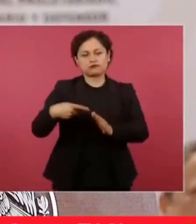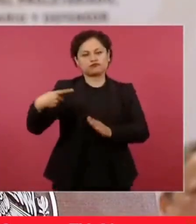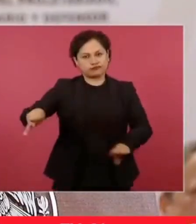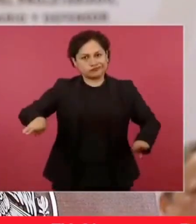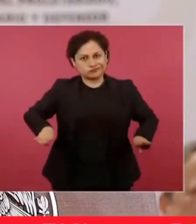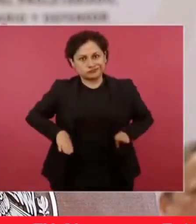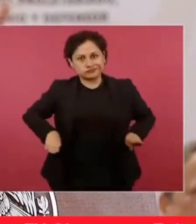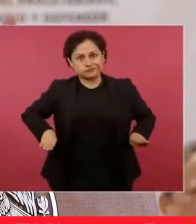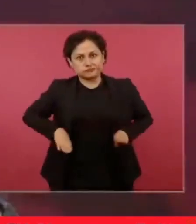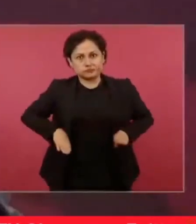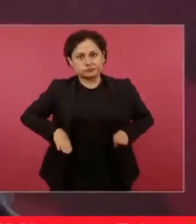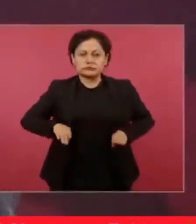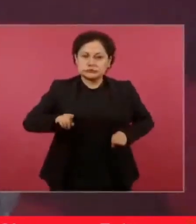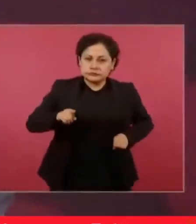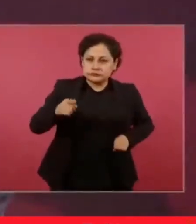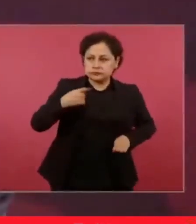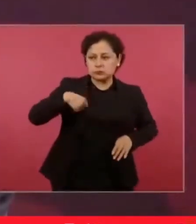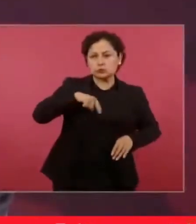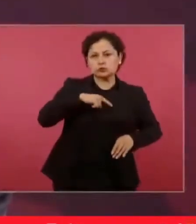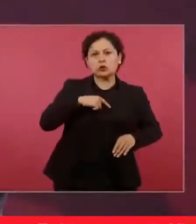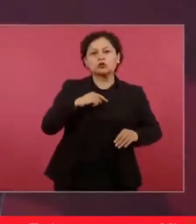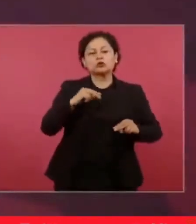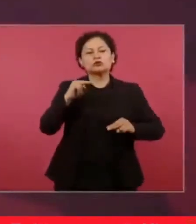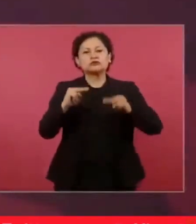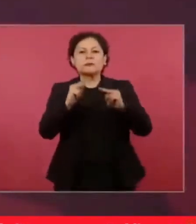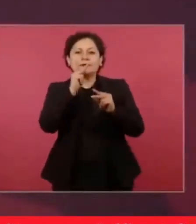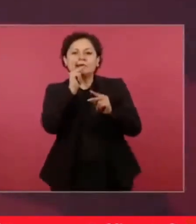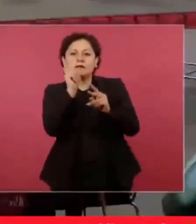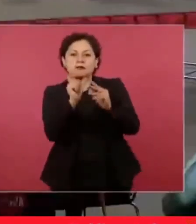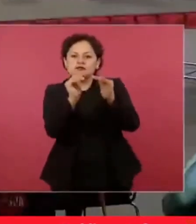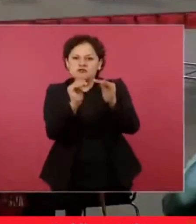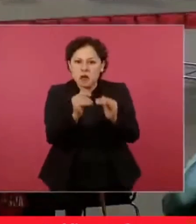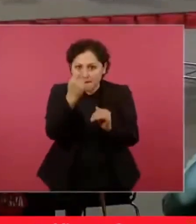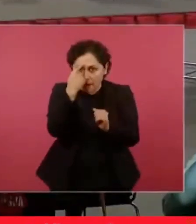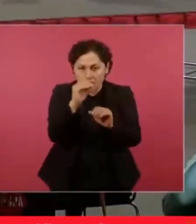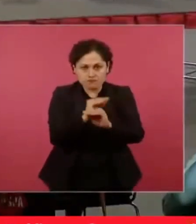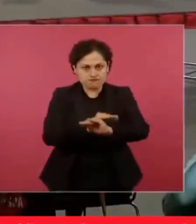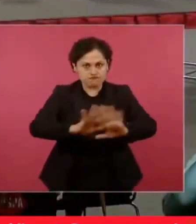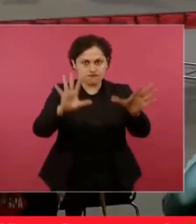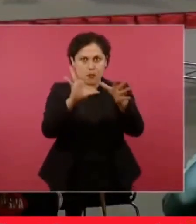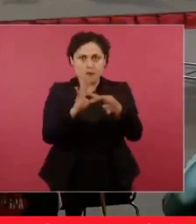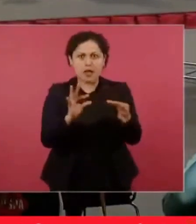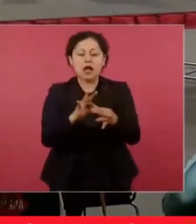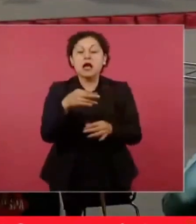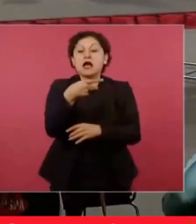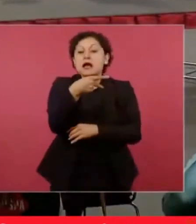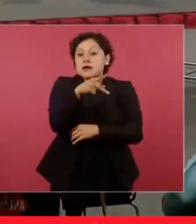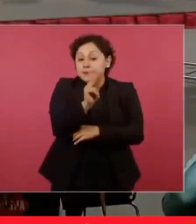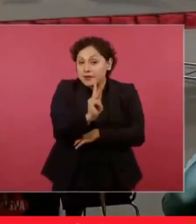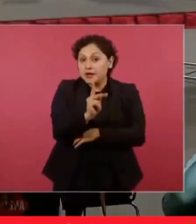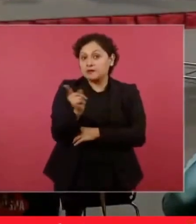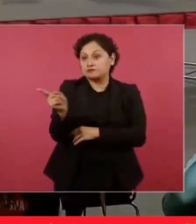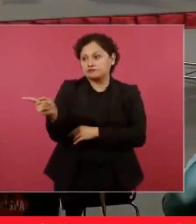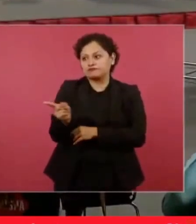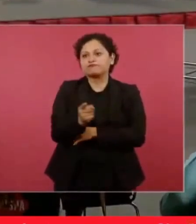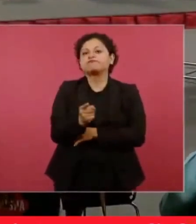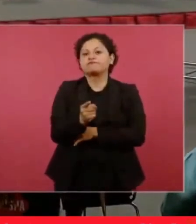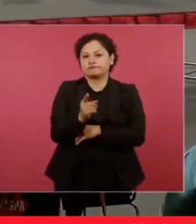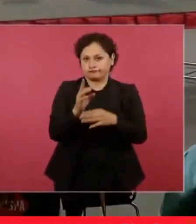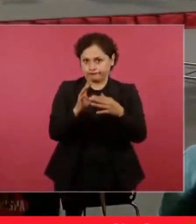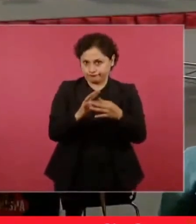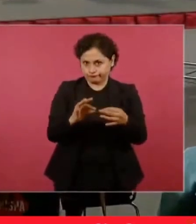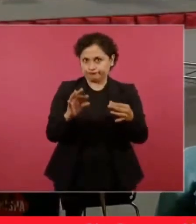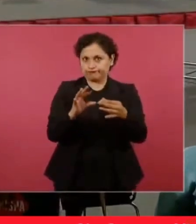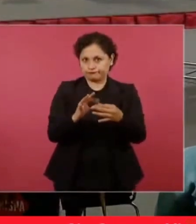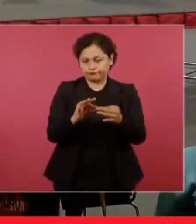mexicano está más fuerte que nunca. Terminando esa explicación que lo van a hacer los técnicos, va a explicar